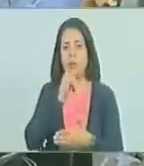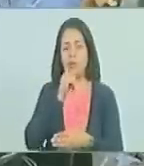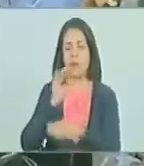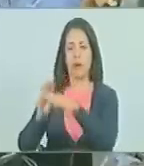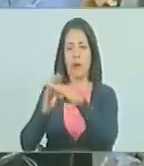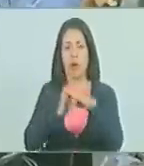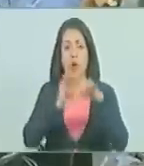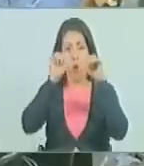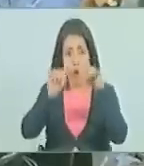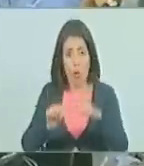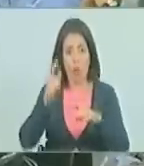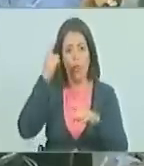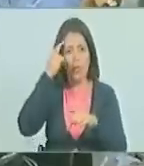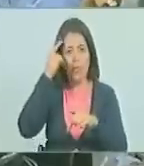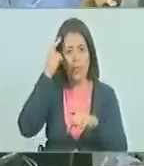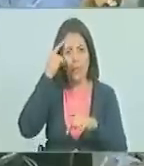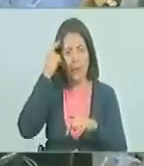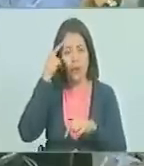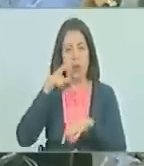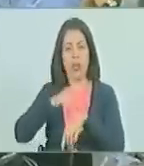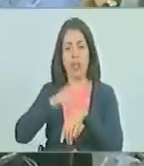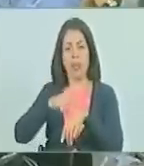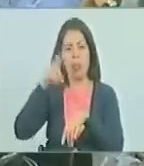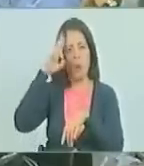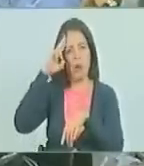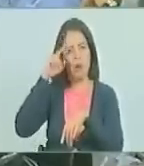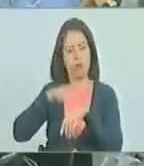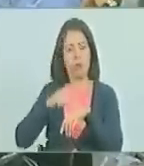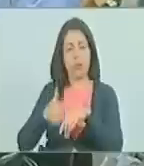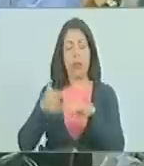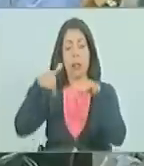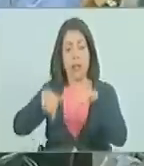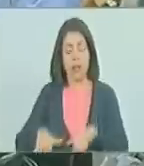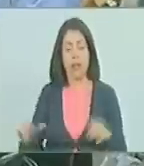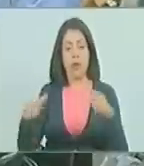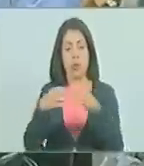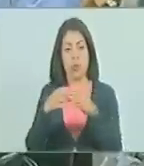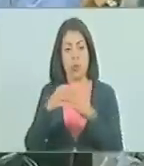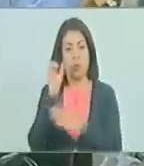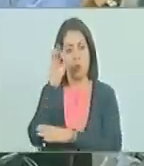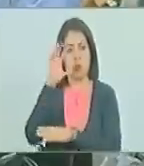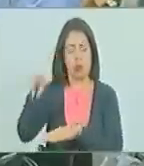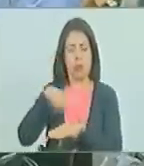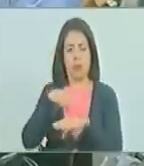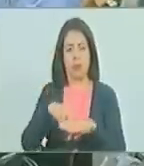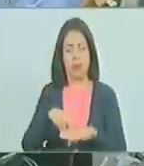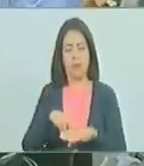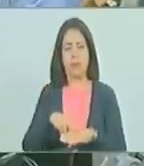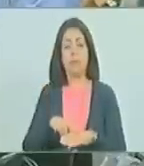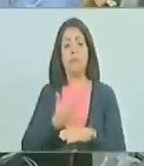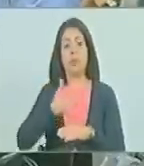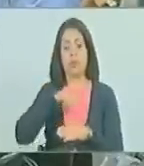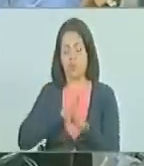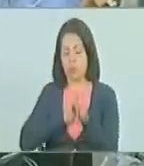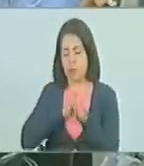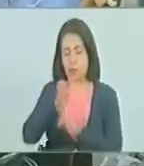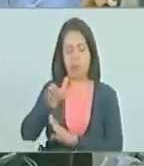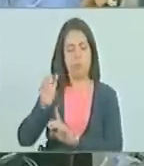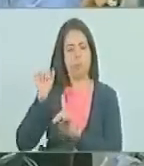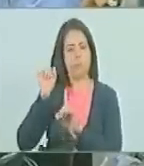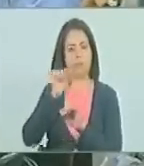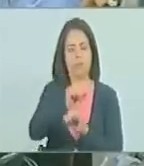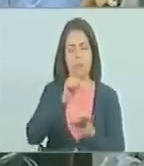tiempo nos da la razón. Y por eso nosotros, desde esta fracción parlamentaria, vamos a seguir